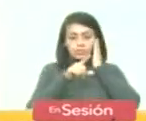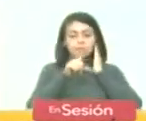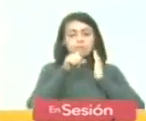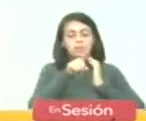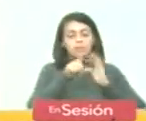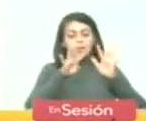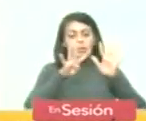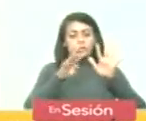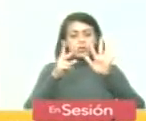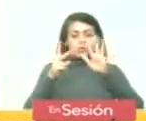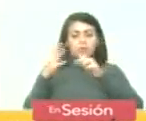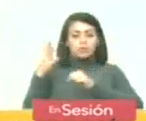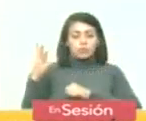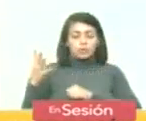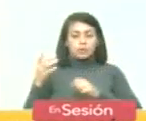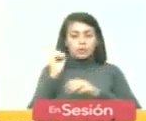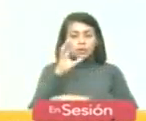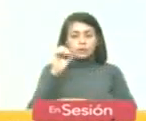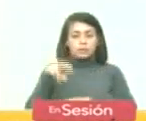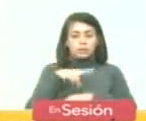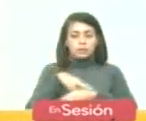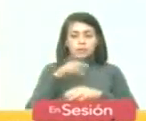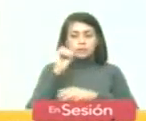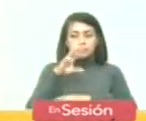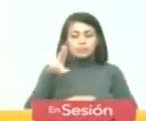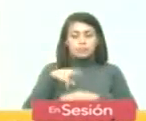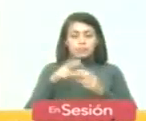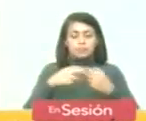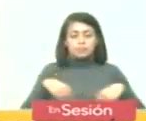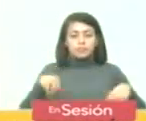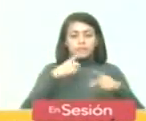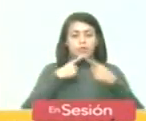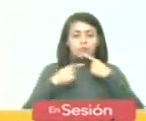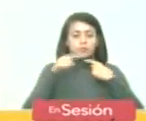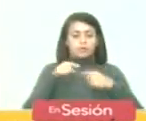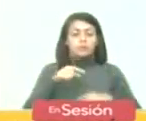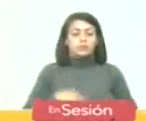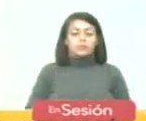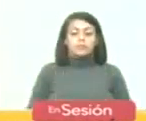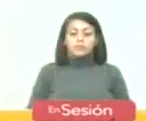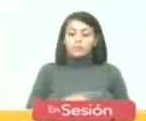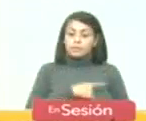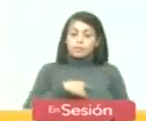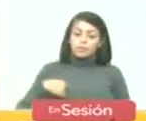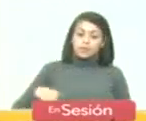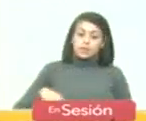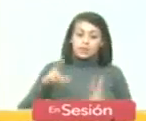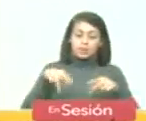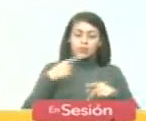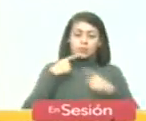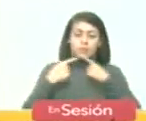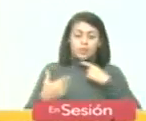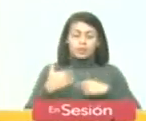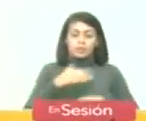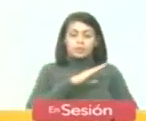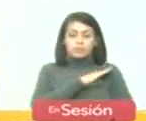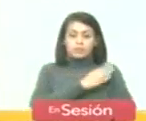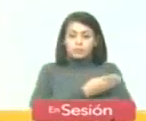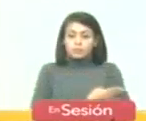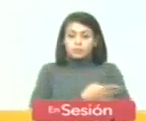74 en la Asamblea Nacional, en la Asamblea de Naciones Unidas, donde dice que China jamás aspiraría a ser una potencia